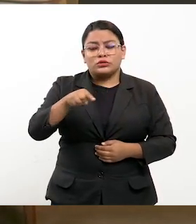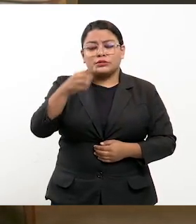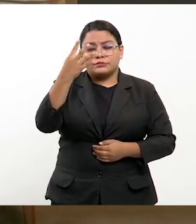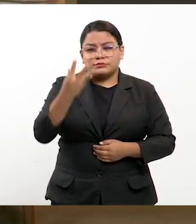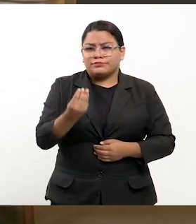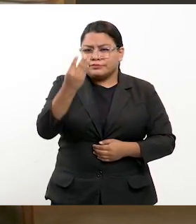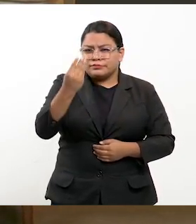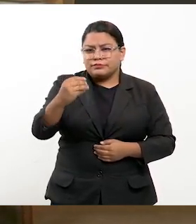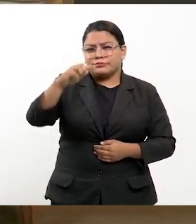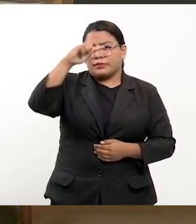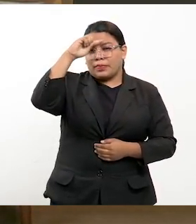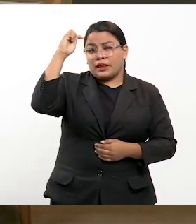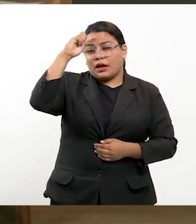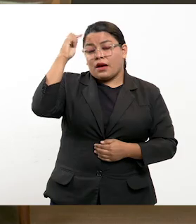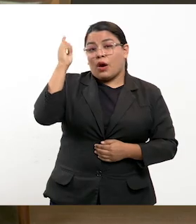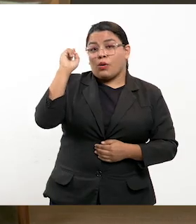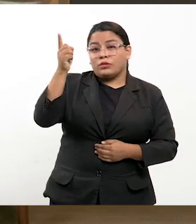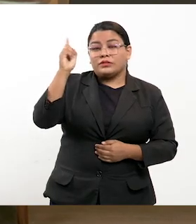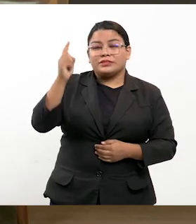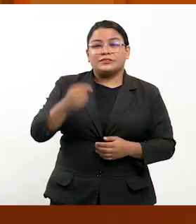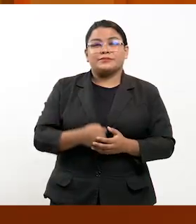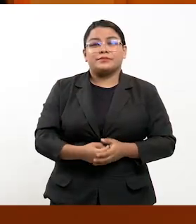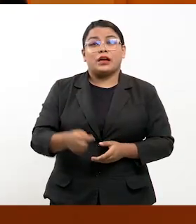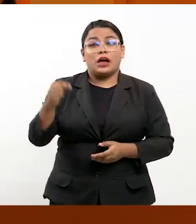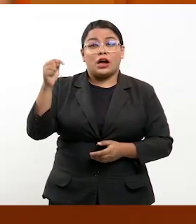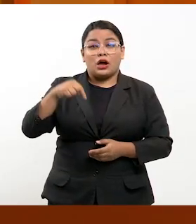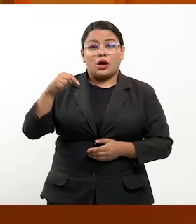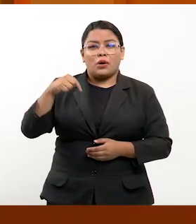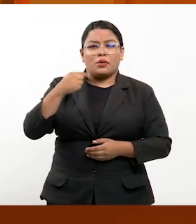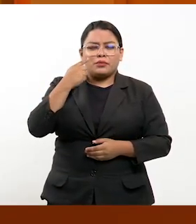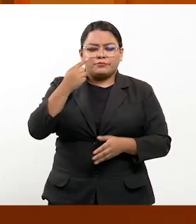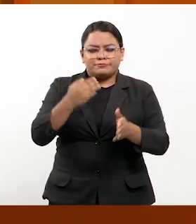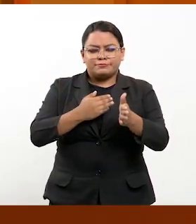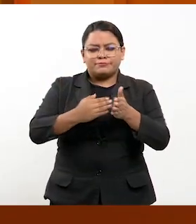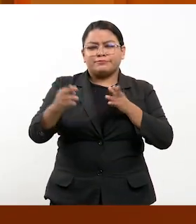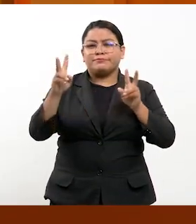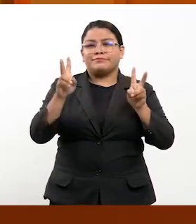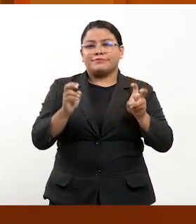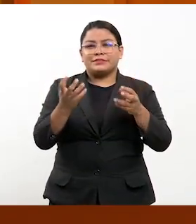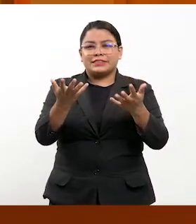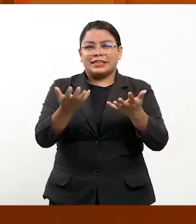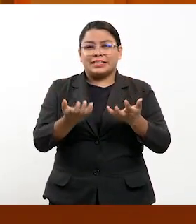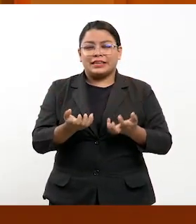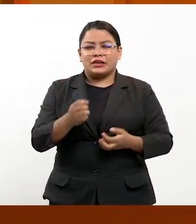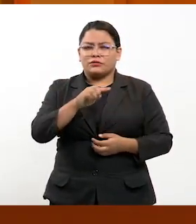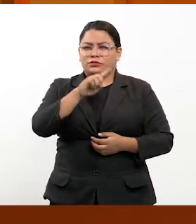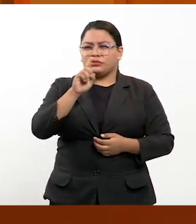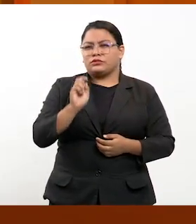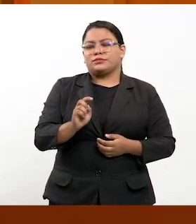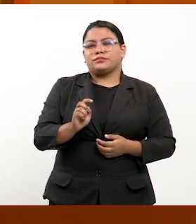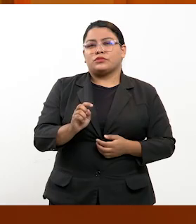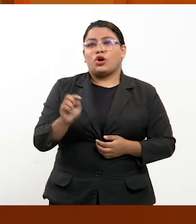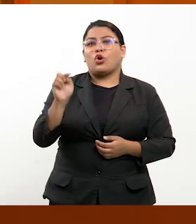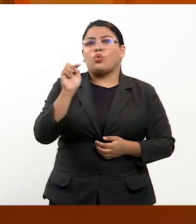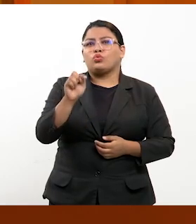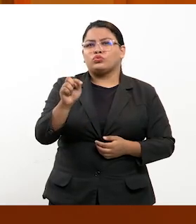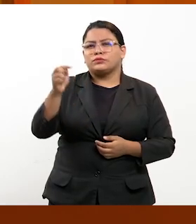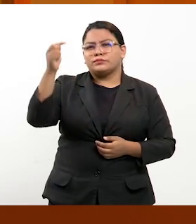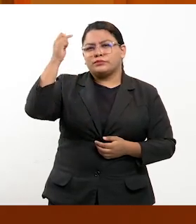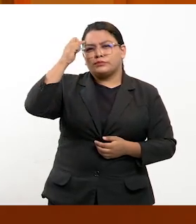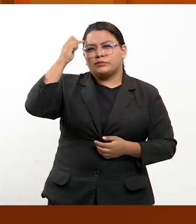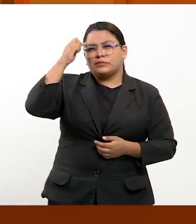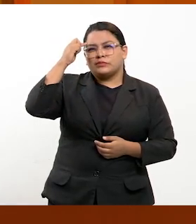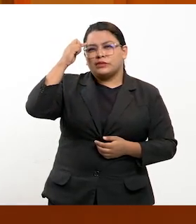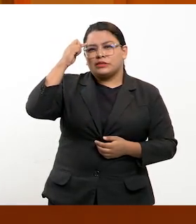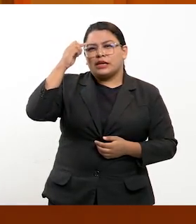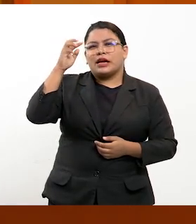día a día en el trabajo como profesores. Ahora, para arrancar con nuestra temática, quiero hacerle una pregunta. ¿Usted qué considera que